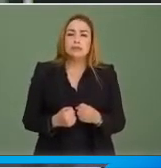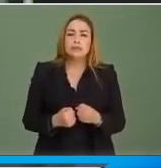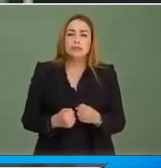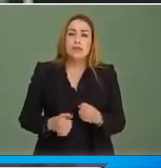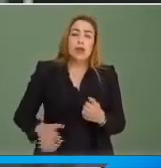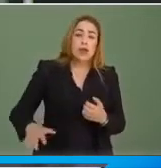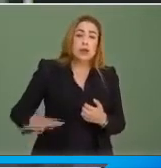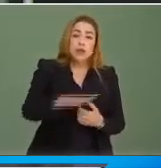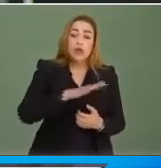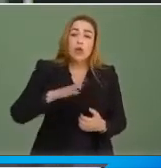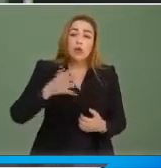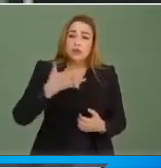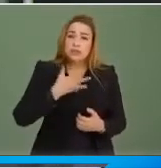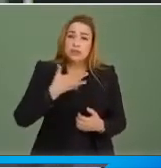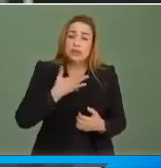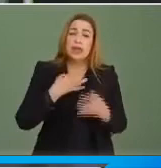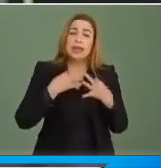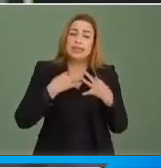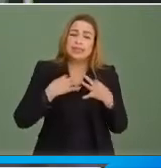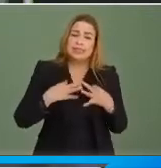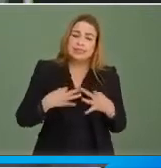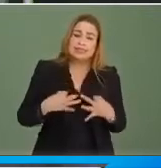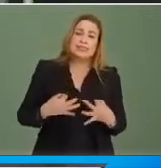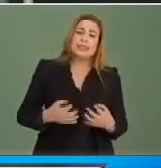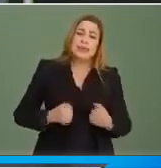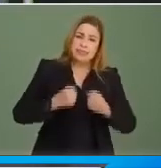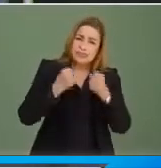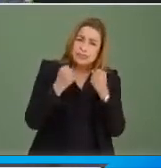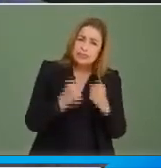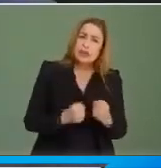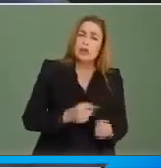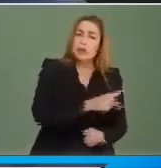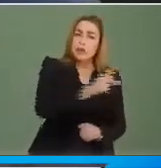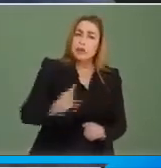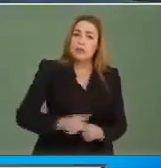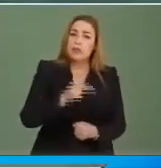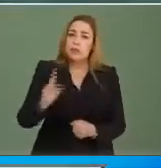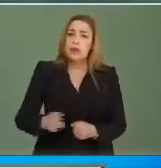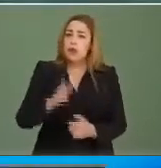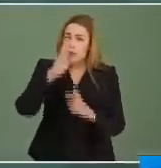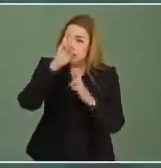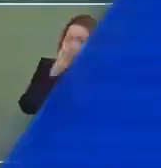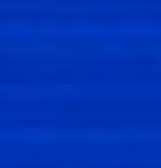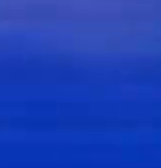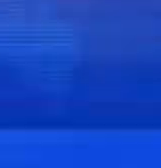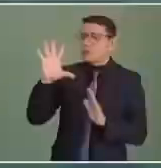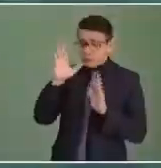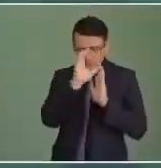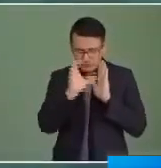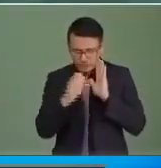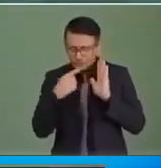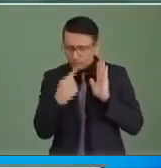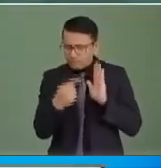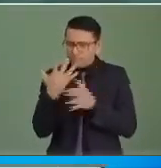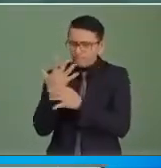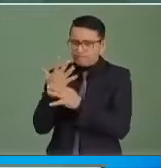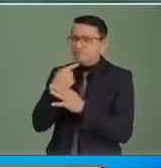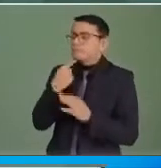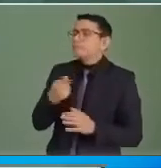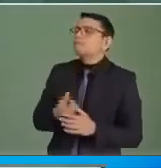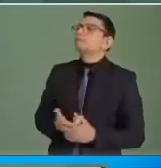El comandante supremo de las Fuerzas Armadas es el presidente, y nunca se dará la orden de reprimir al pueblo. Juicio